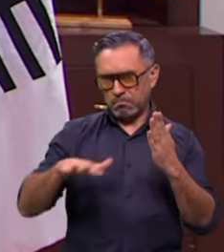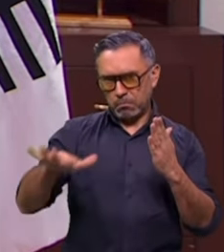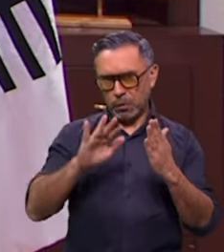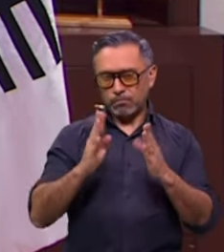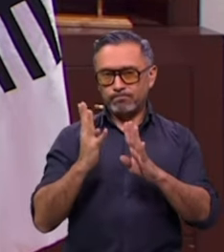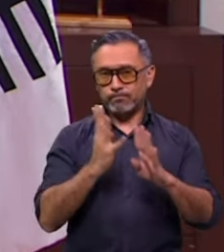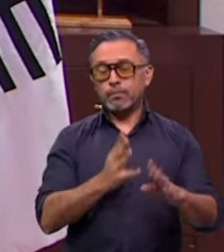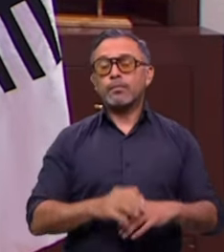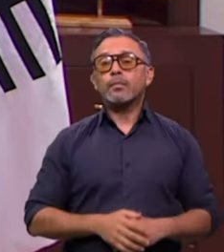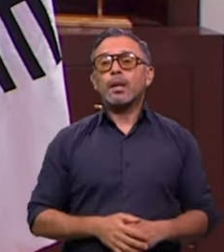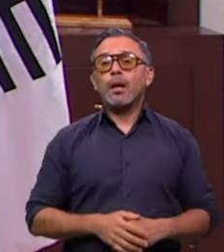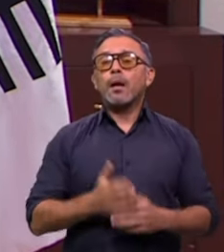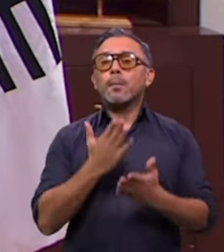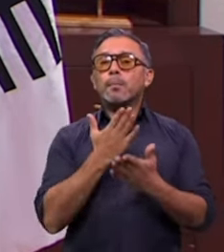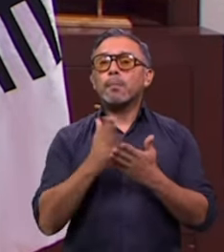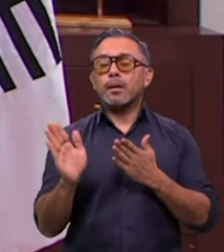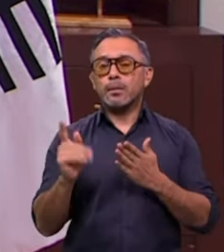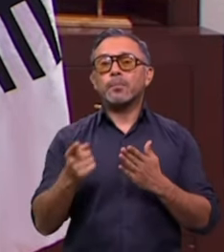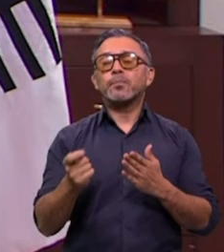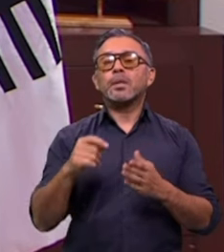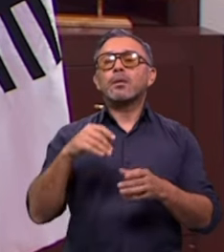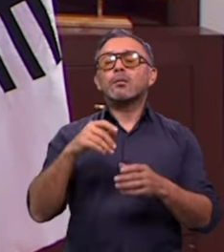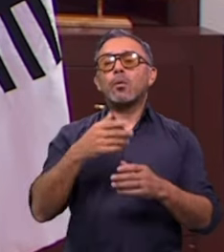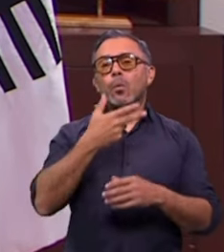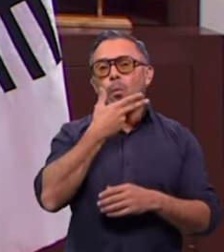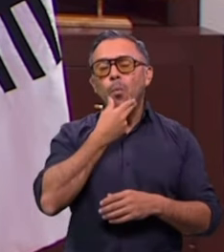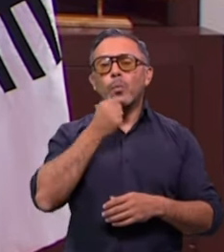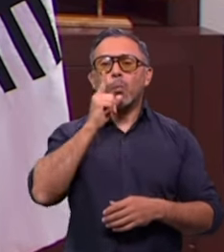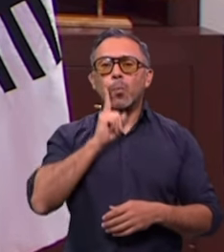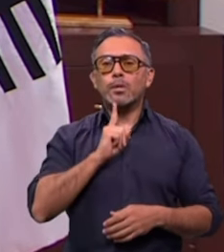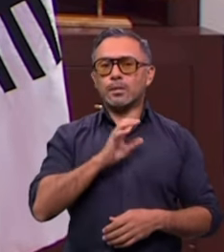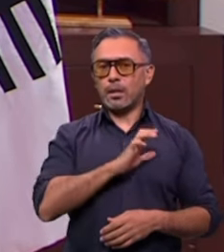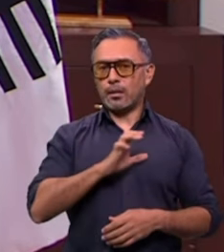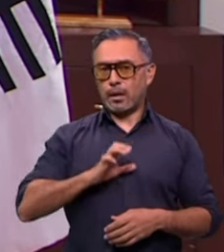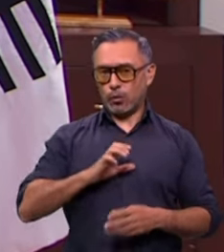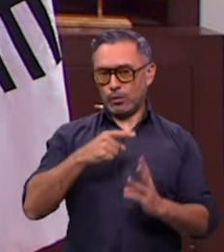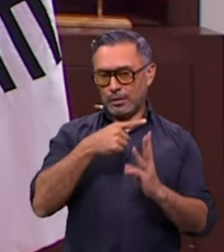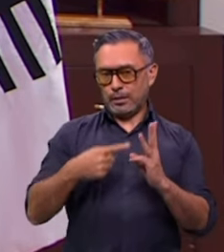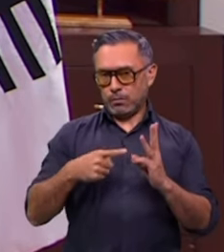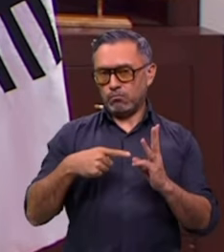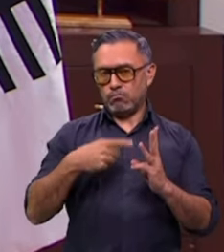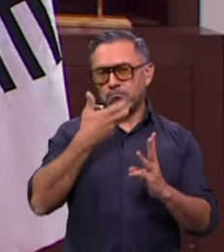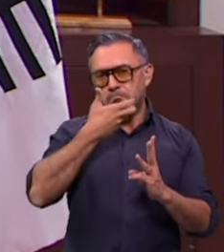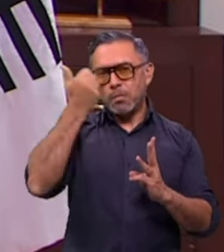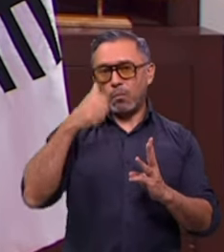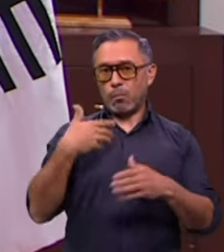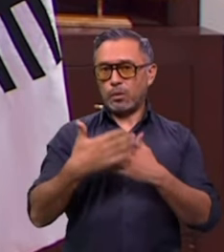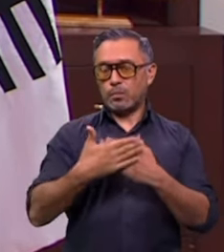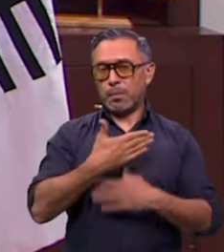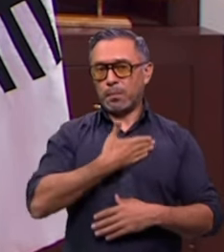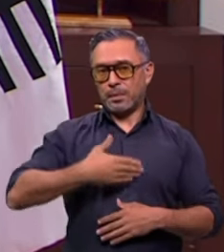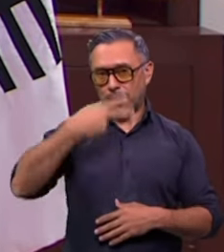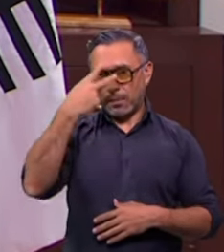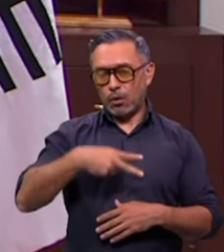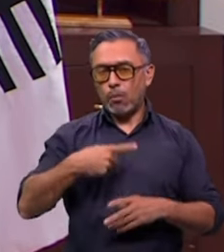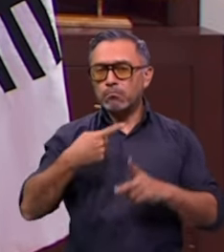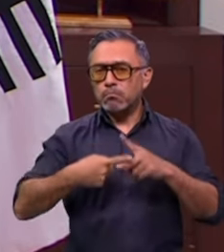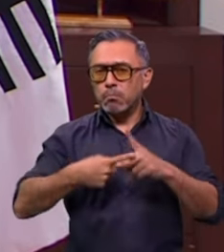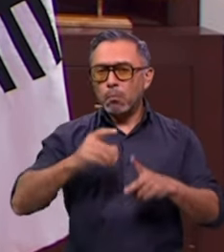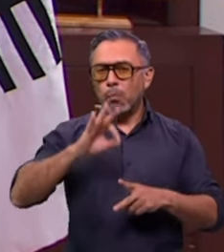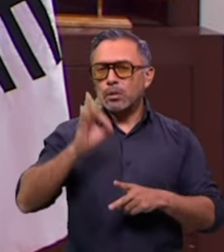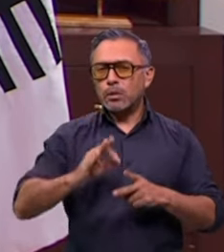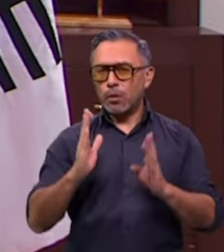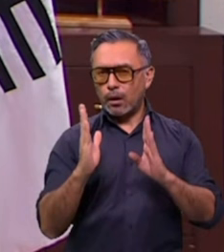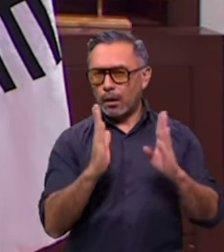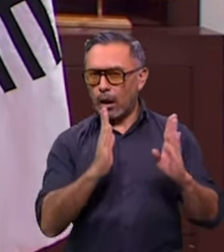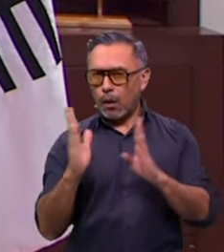votación obtenida por las candidatas y el candidato a la presidencia de la República, los rangos estimados de votación en